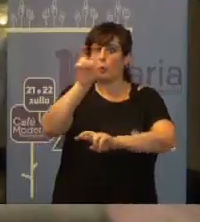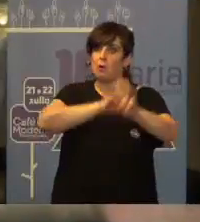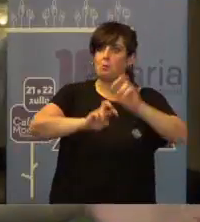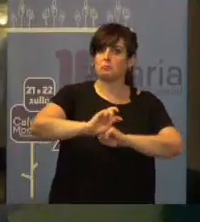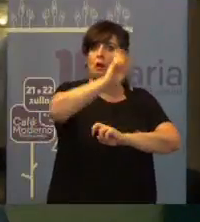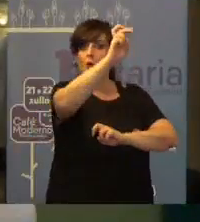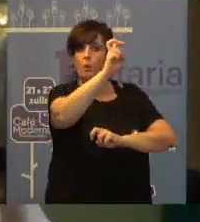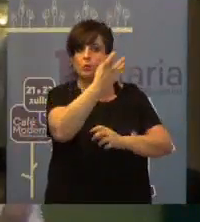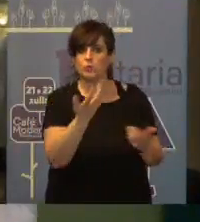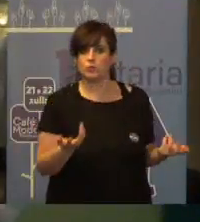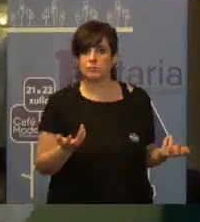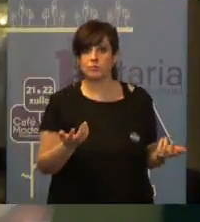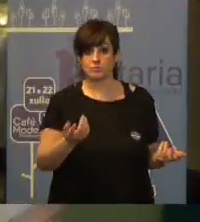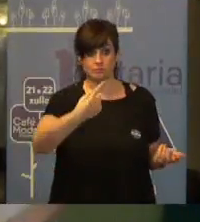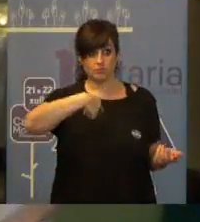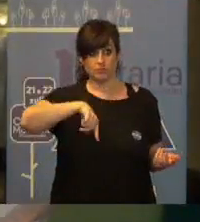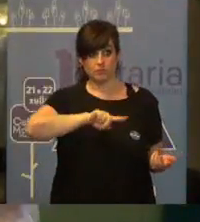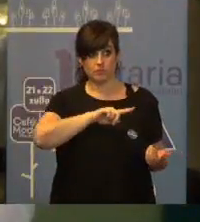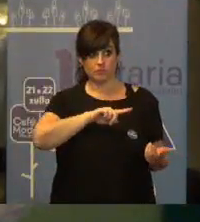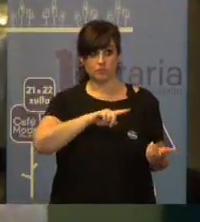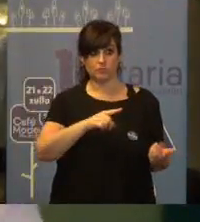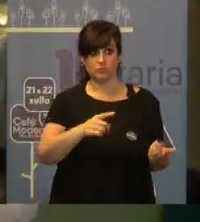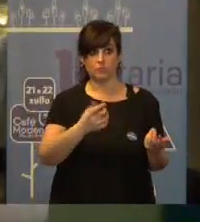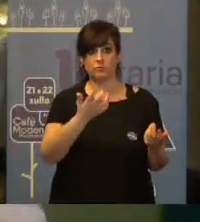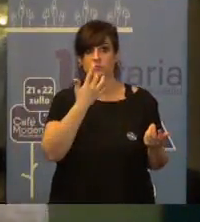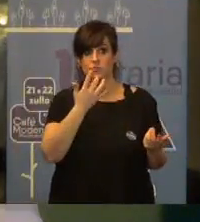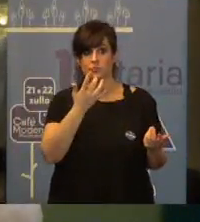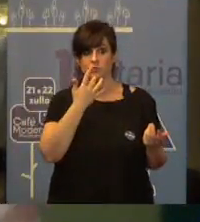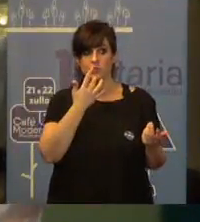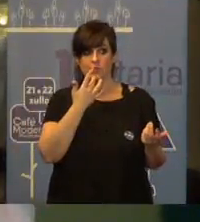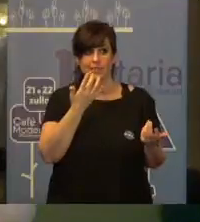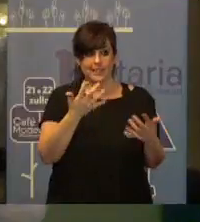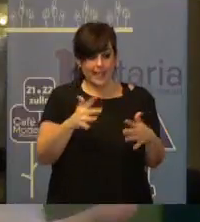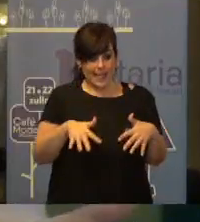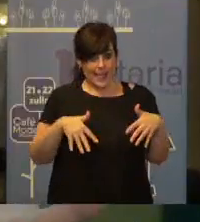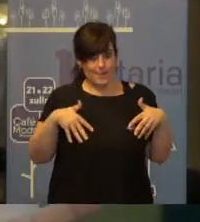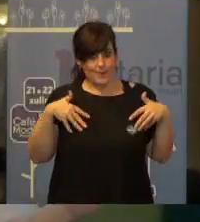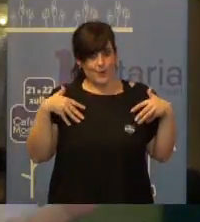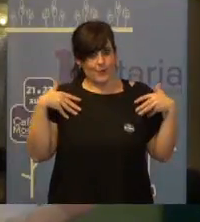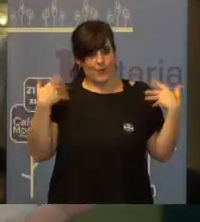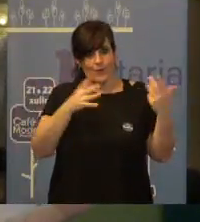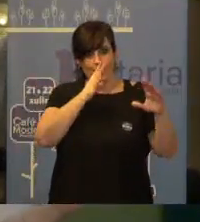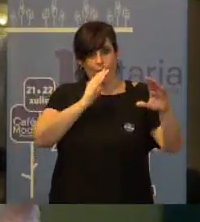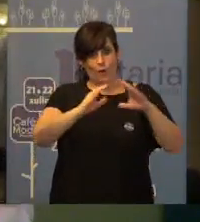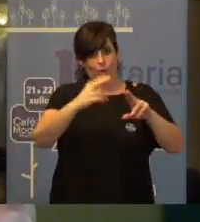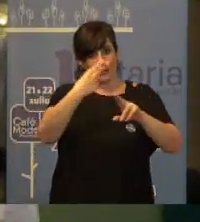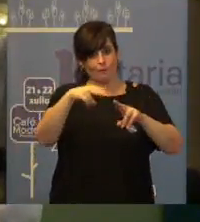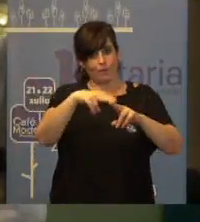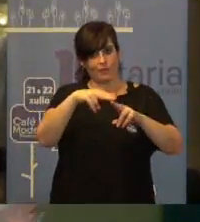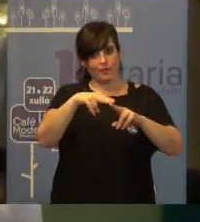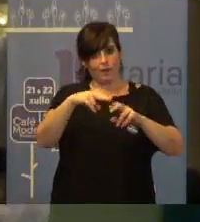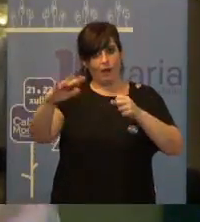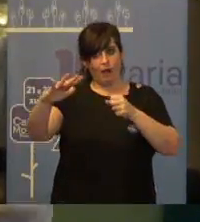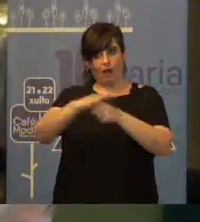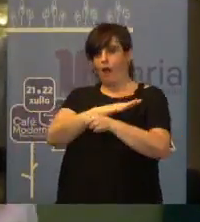racional. Nós non podemos deixarnos levar por esta emocionalidade da comunicación política, porque